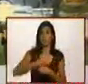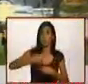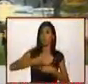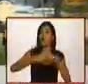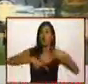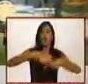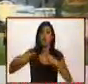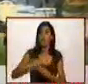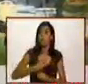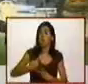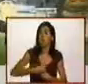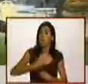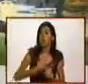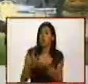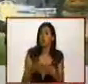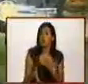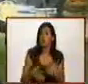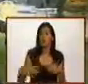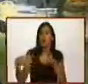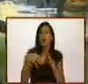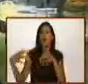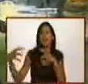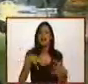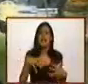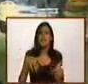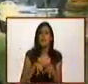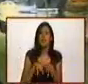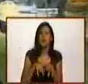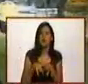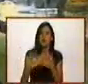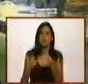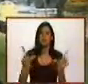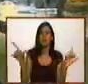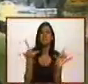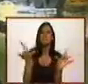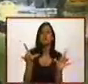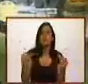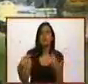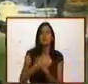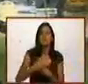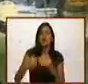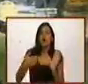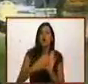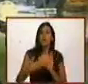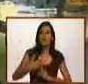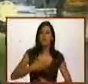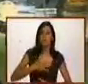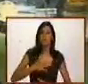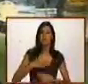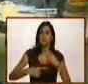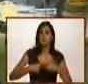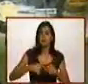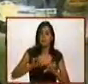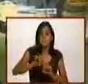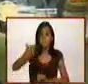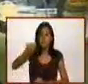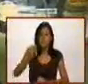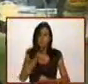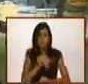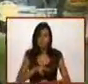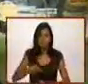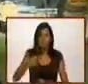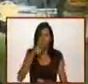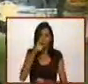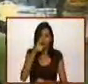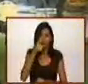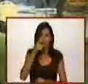diario una guerra mediática y planificada. Nos siguen sobre el mapa,